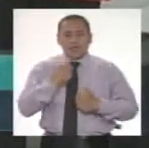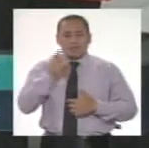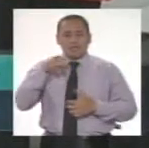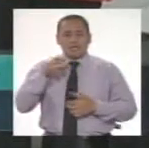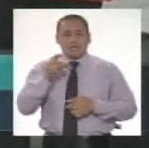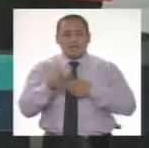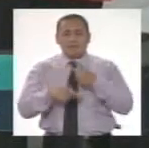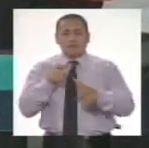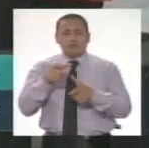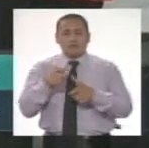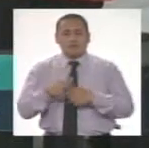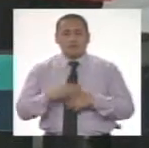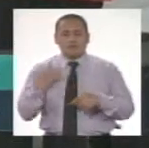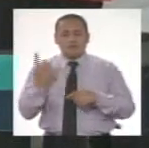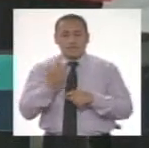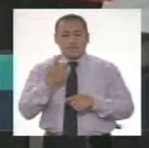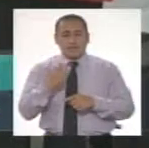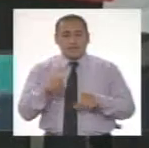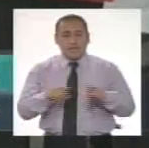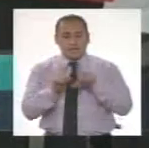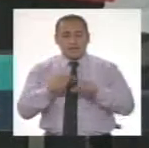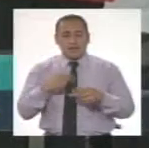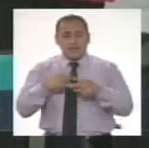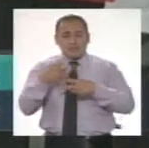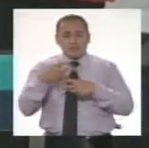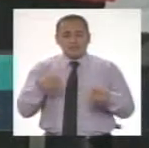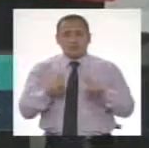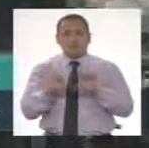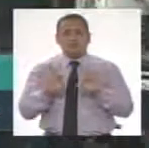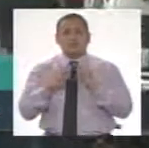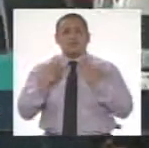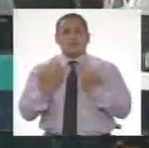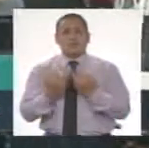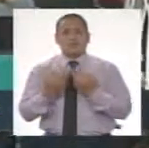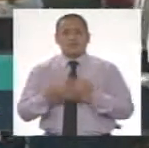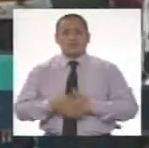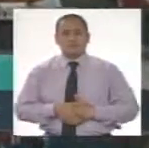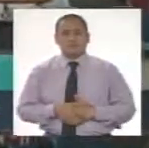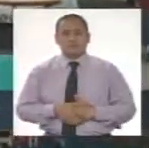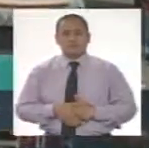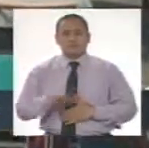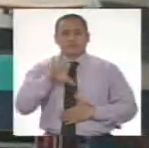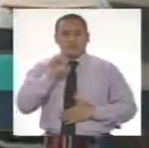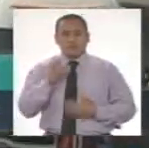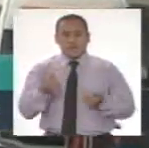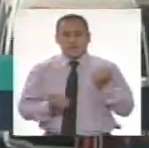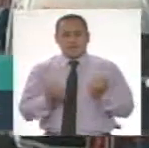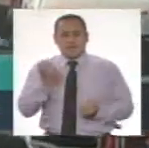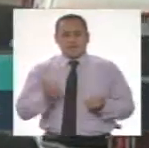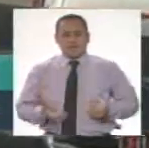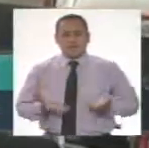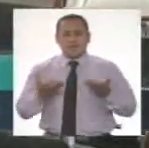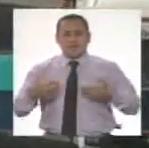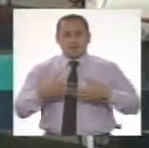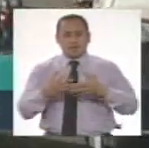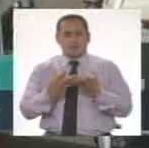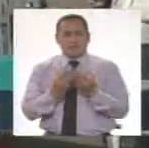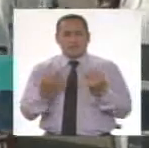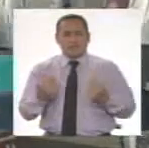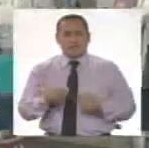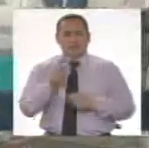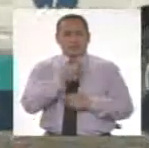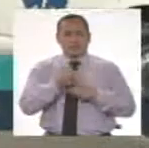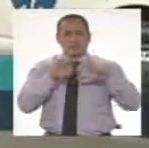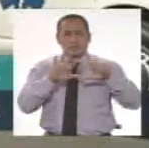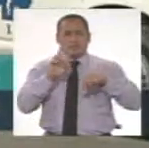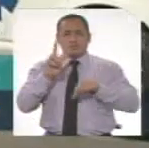requieren nuestros ciudadanos, nuestros vecinos, nuestras familias. Los 50 vehículos forman parte de un paquete de